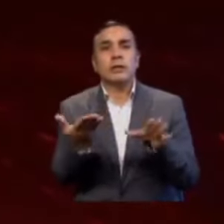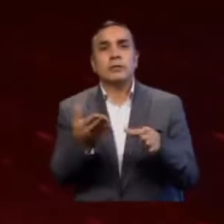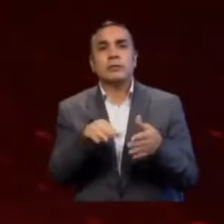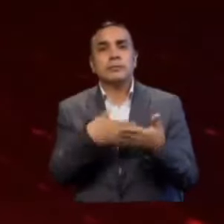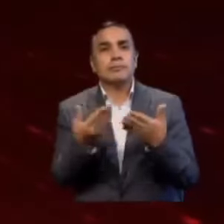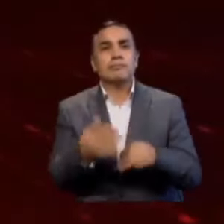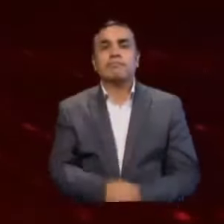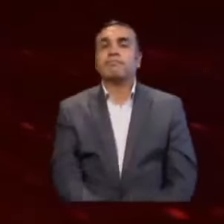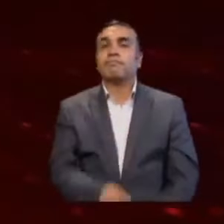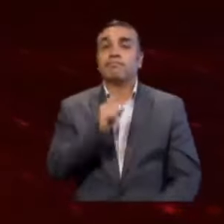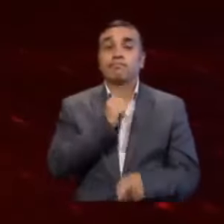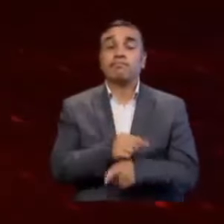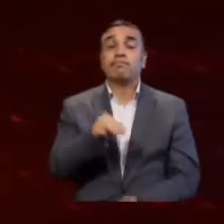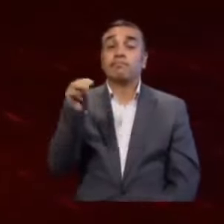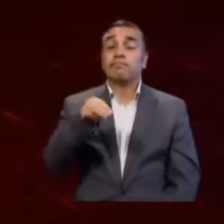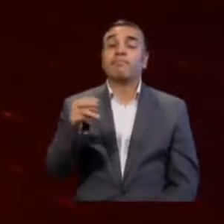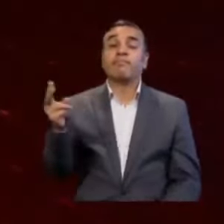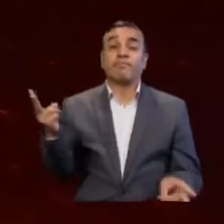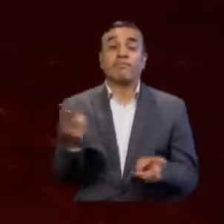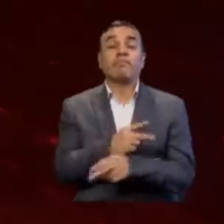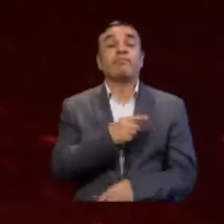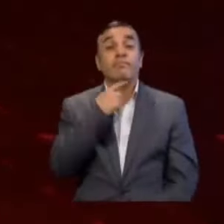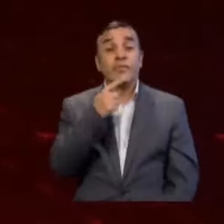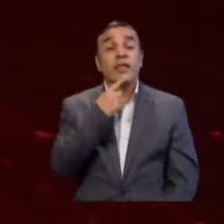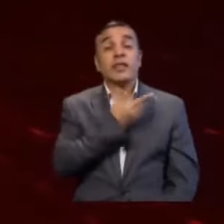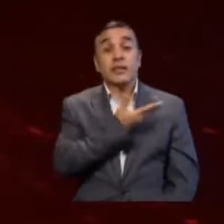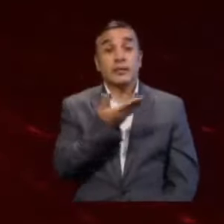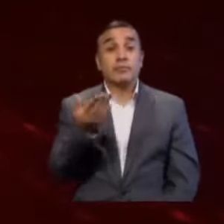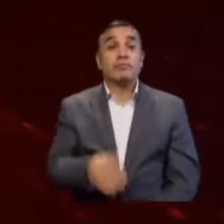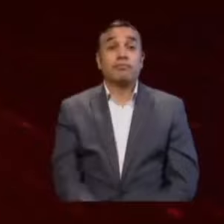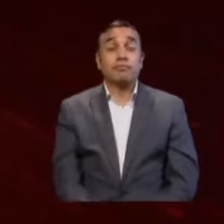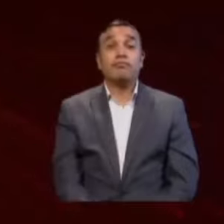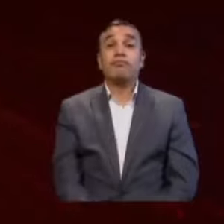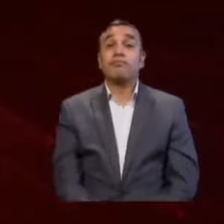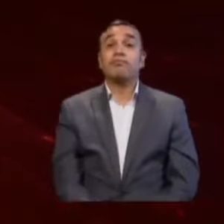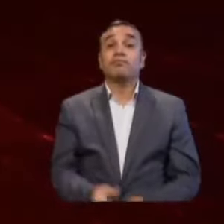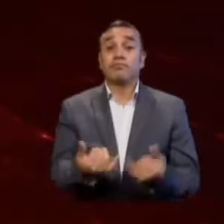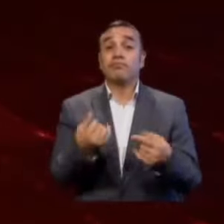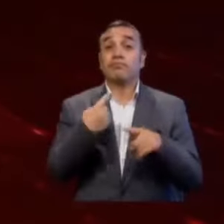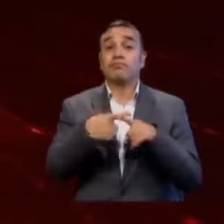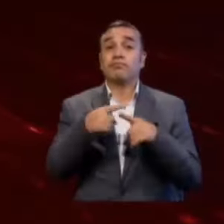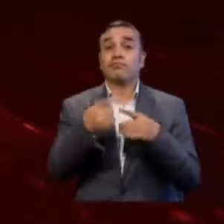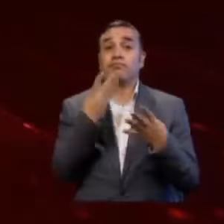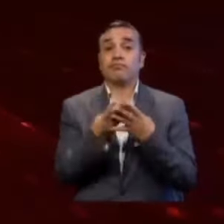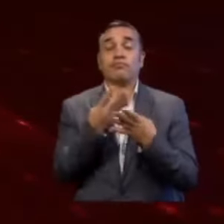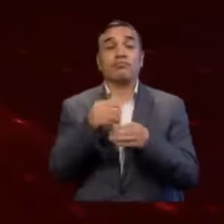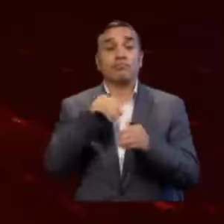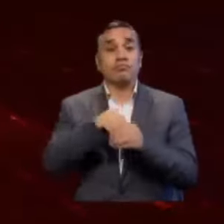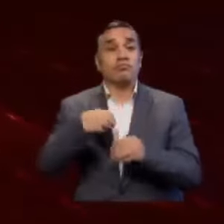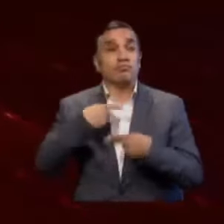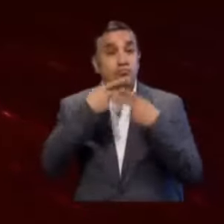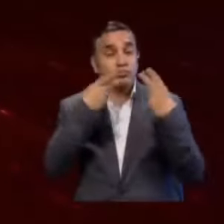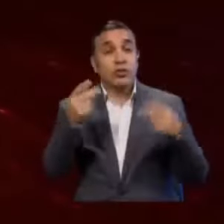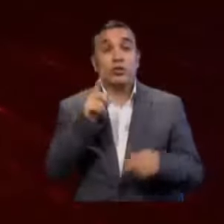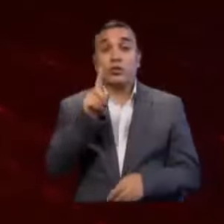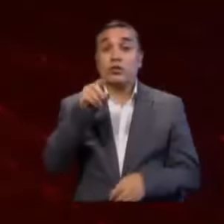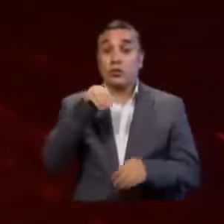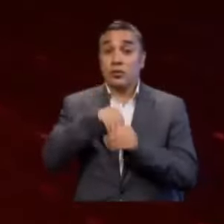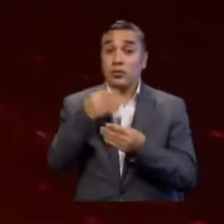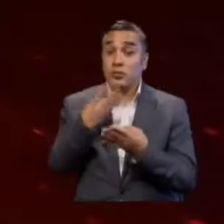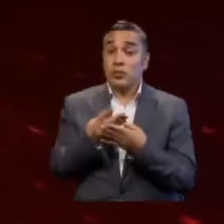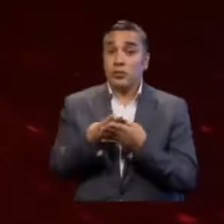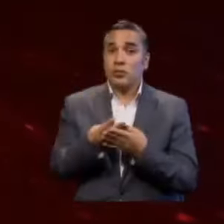realidad, un martes sangriento, una matanza, una masacre que se ha dado en las diferentes cárceles que le hemos mencionado. En la